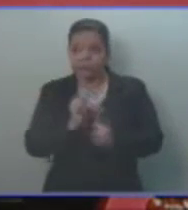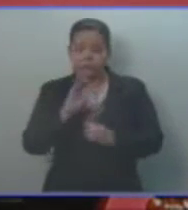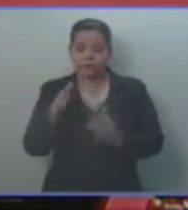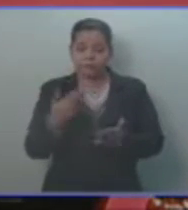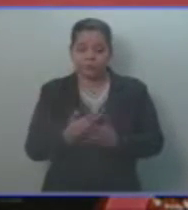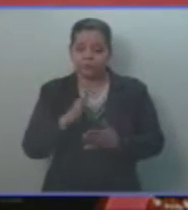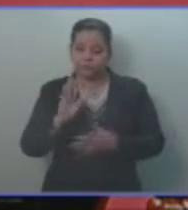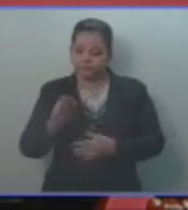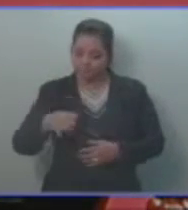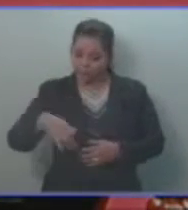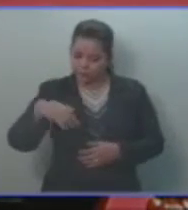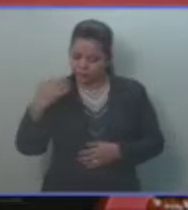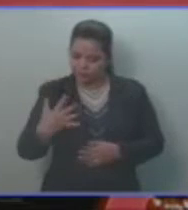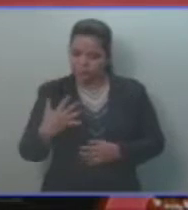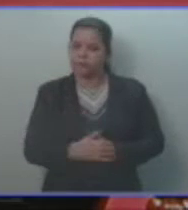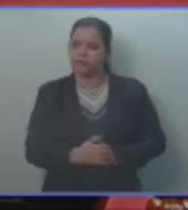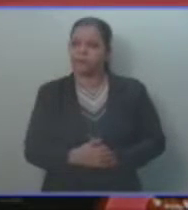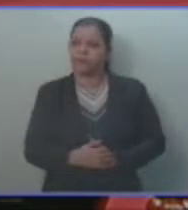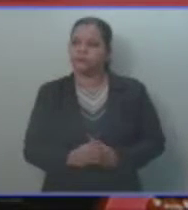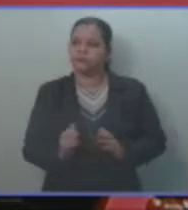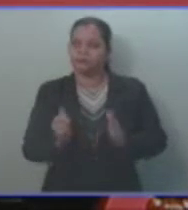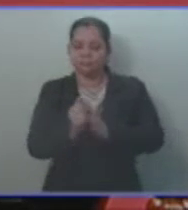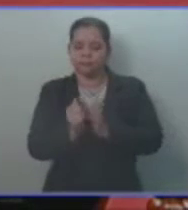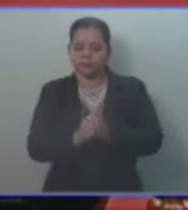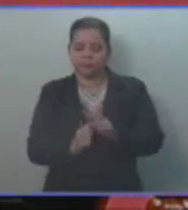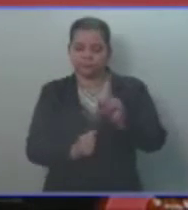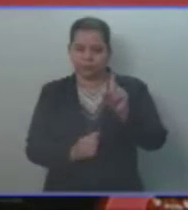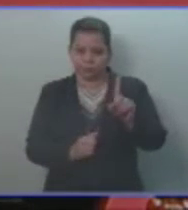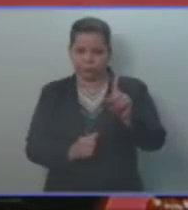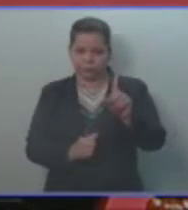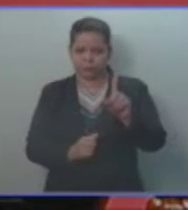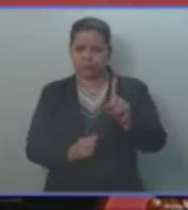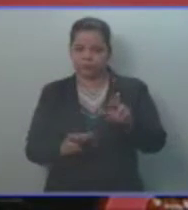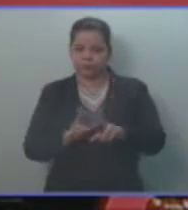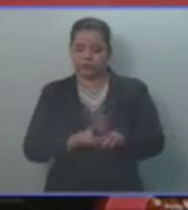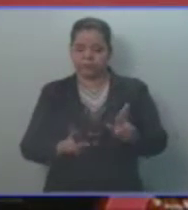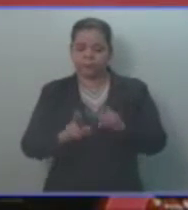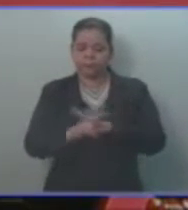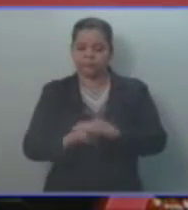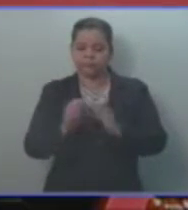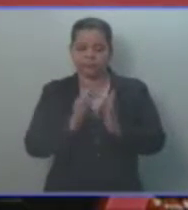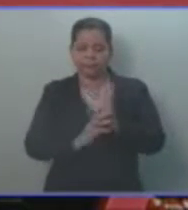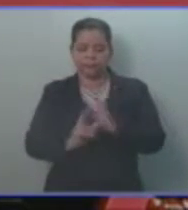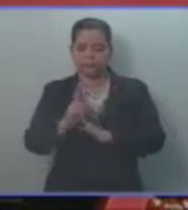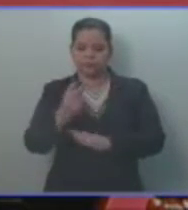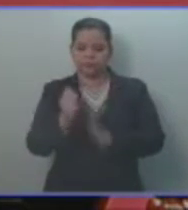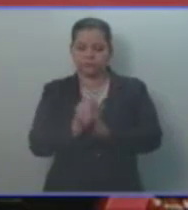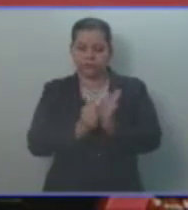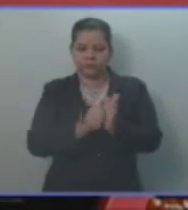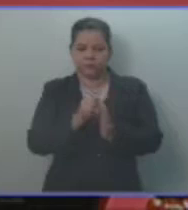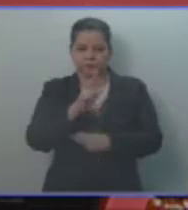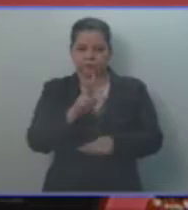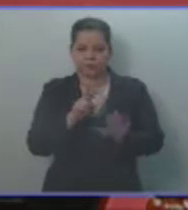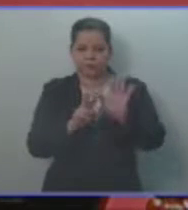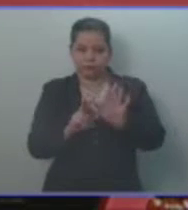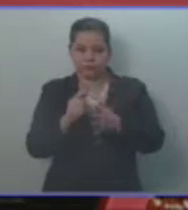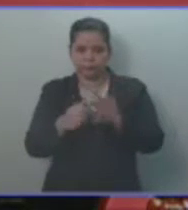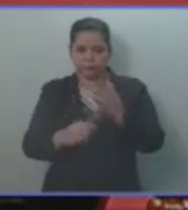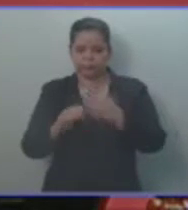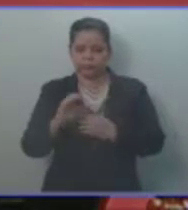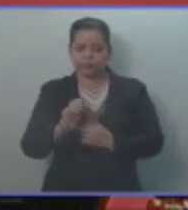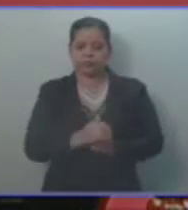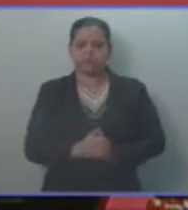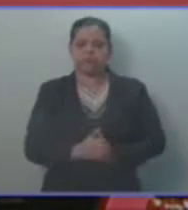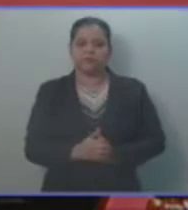su ratificación. Artículo 1. Refórmase el inciso segundo del artículo 37 de la